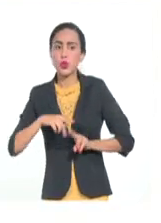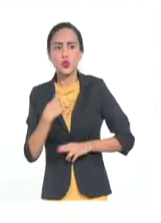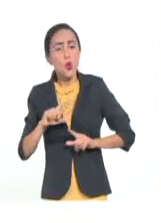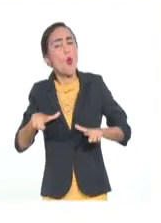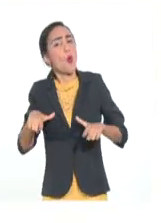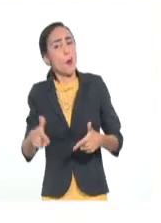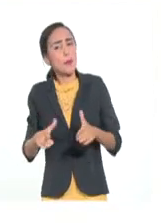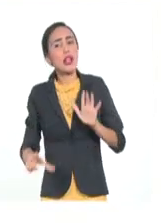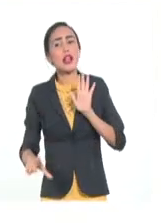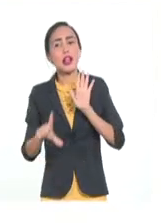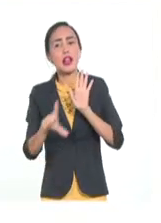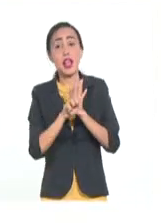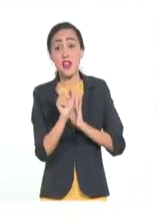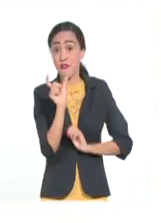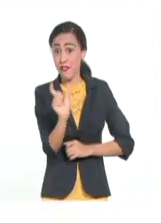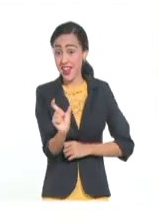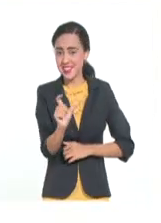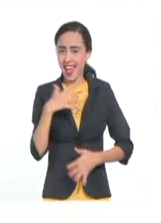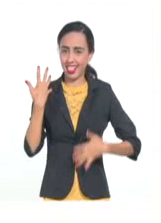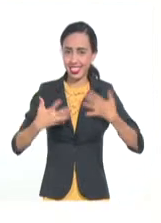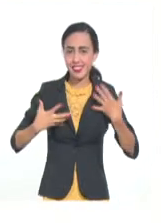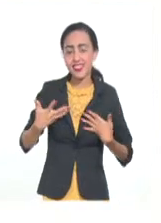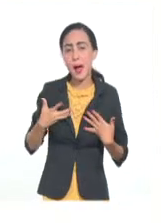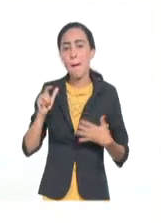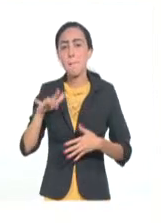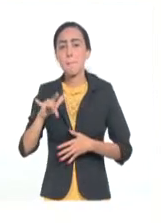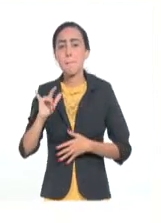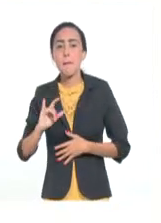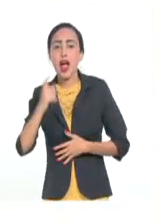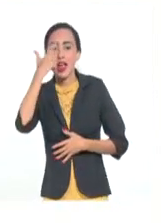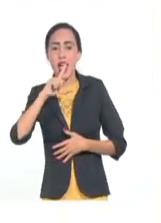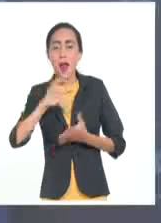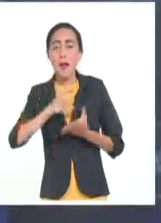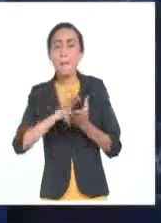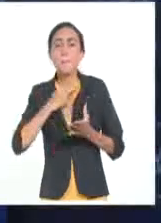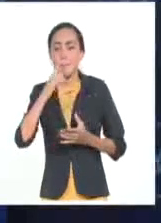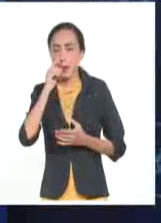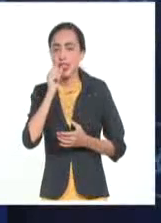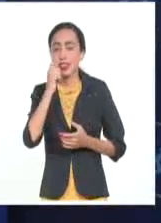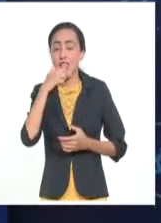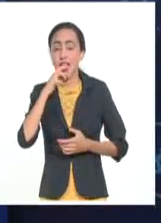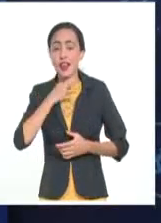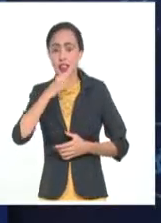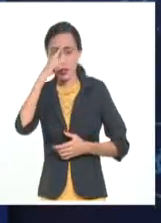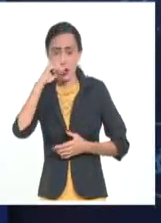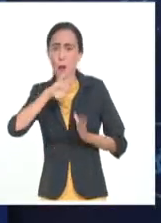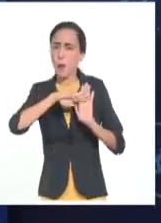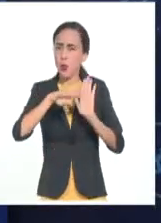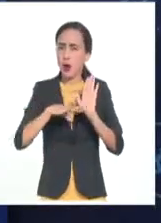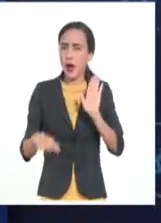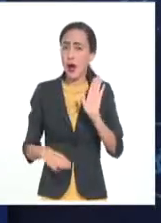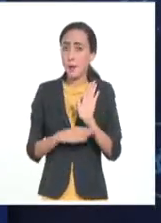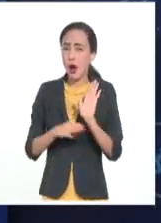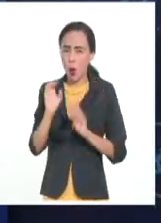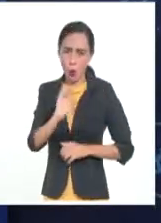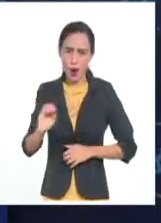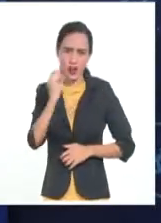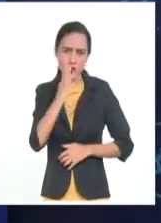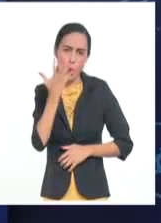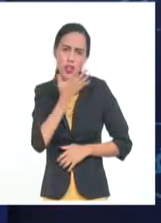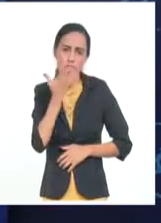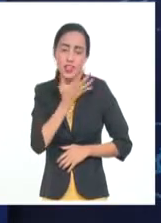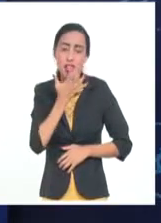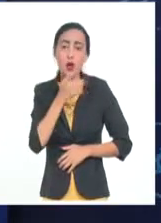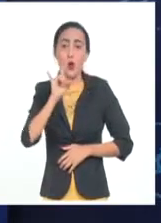La fecha fue celebrada en el Parque Almendares con un programa didáctico cultural organizado por la Unión de Jóvenes Comunistas, las